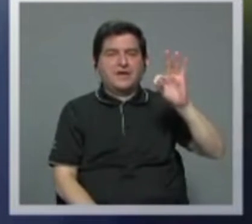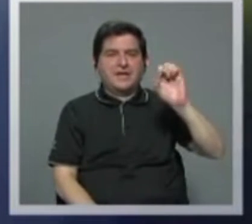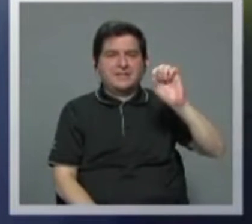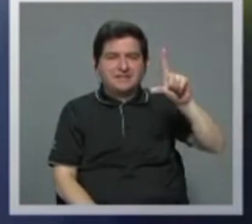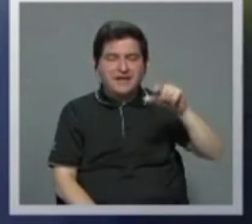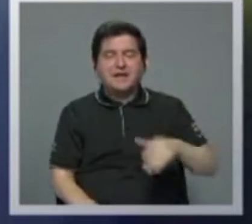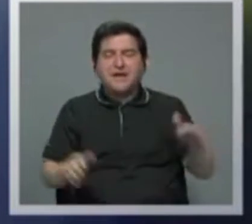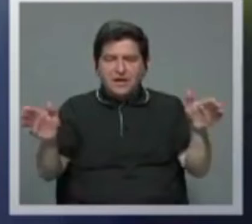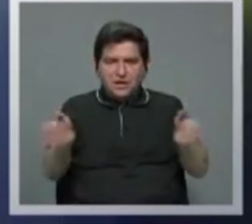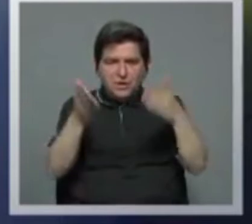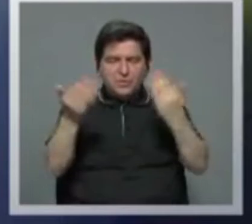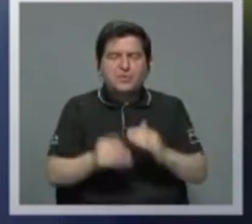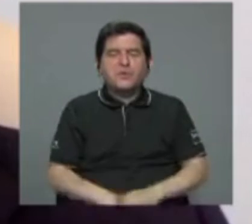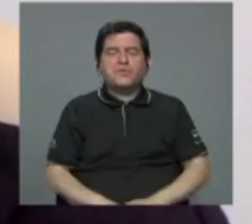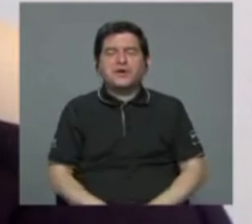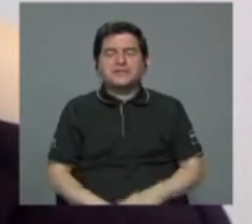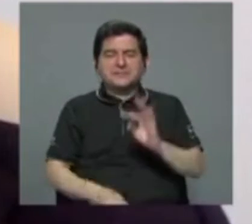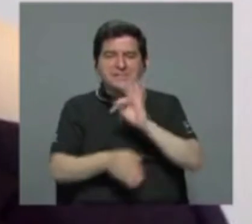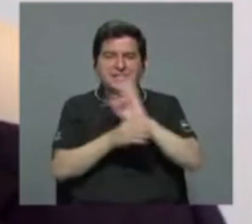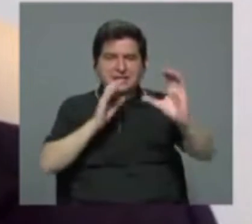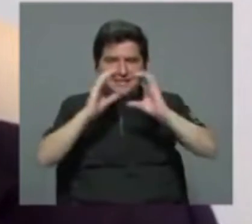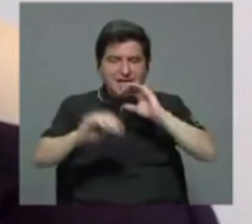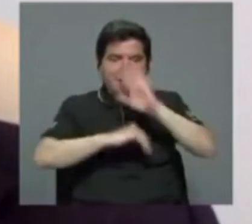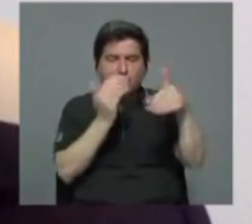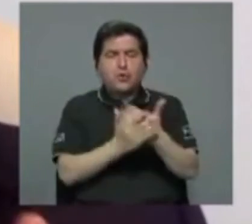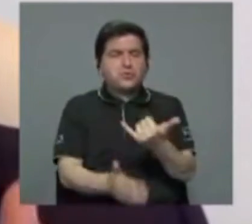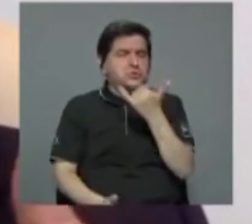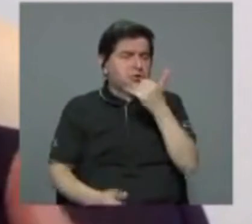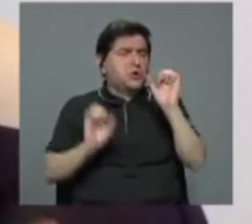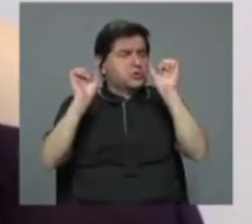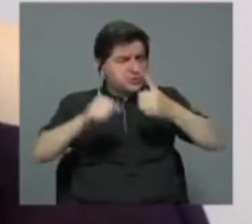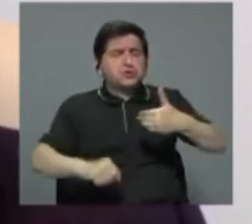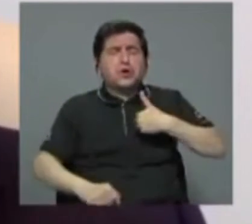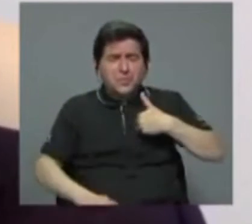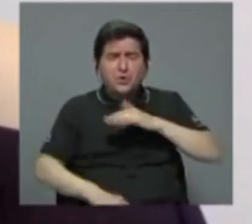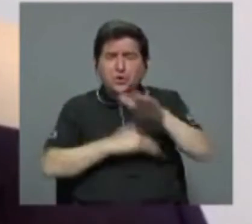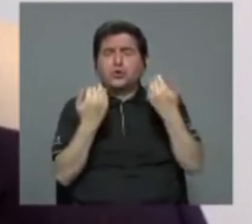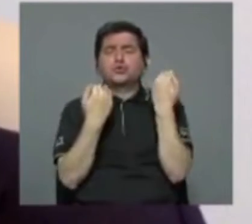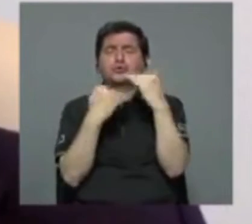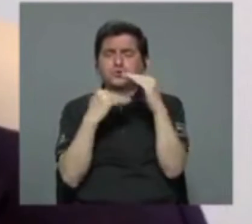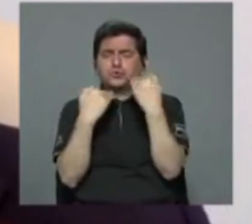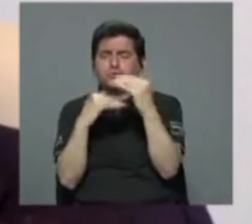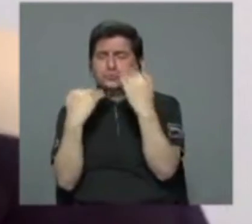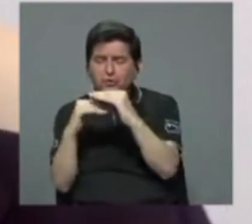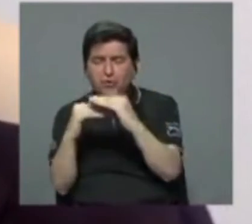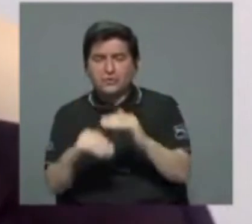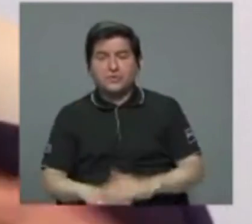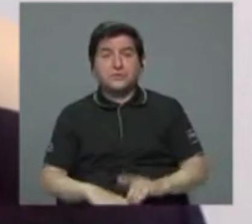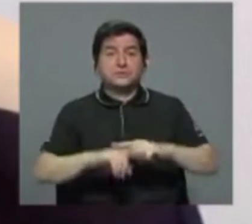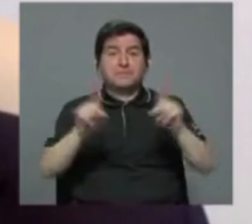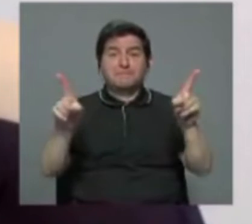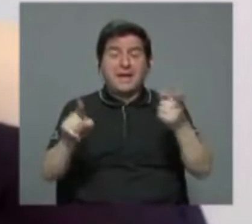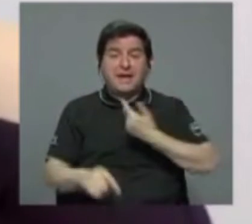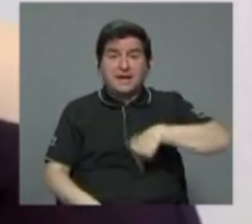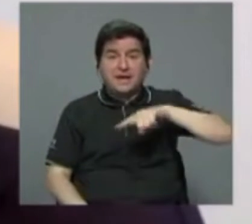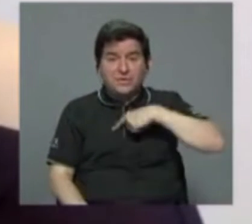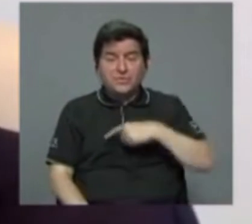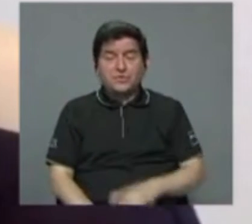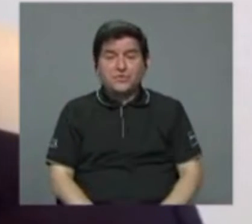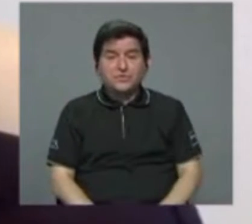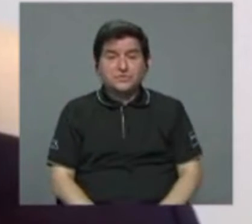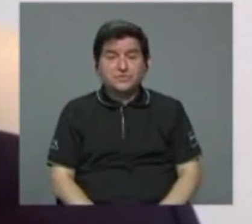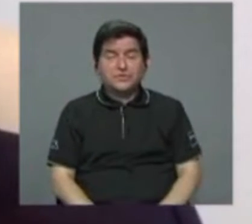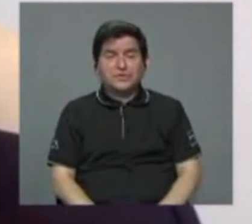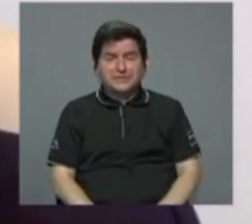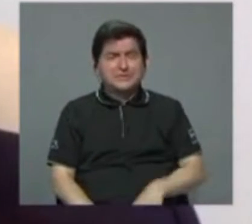las telecomunicaciones, con todos los fallos que pueda tener, con todas las limitaciones, nos frunce